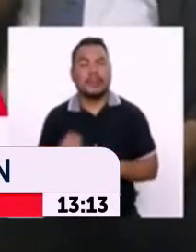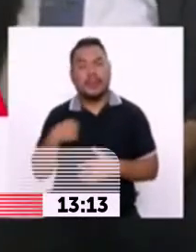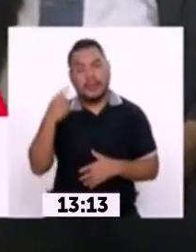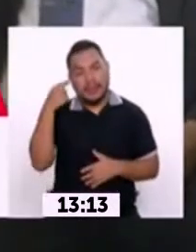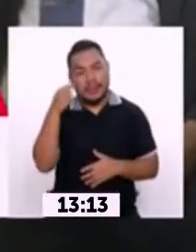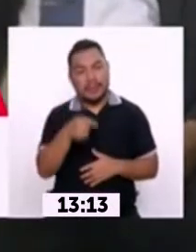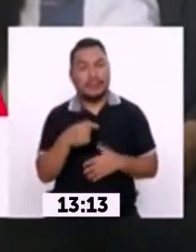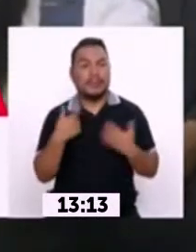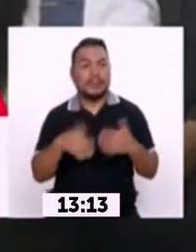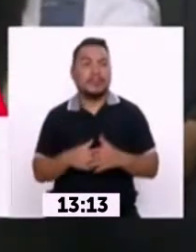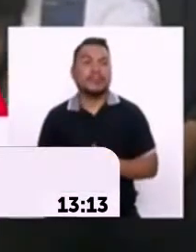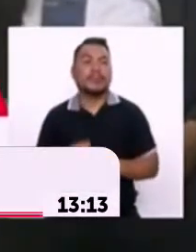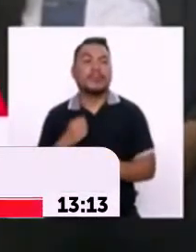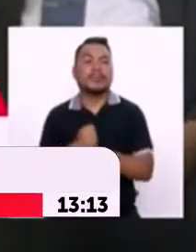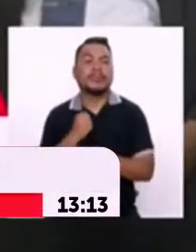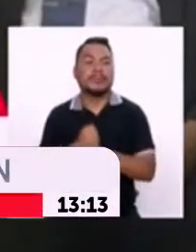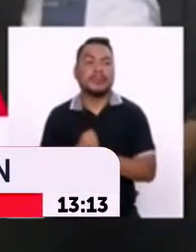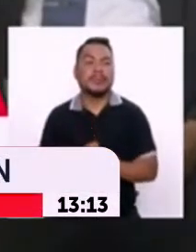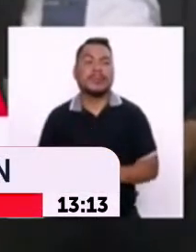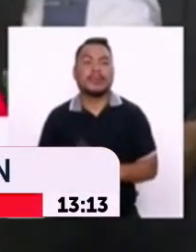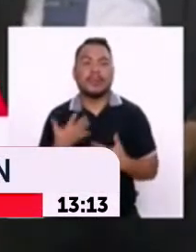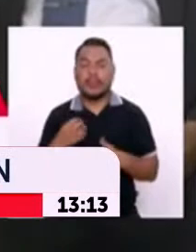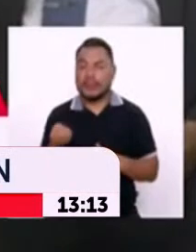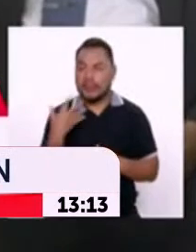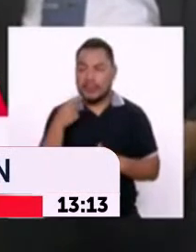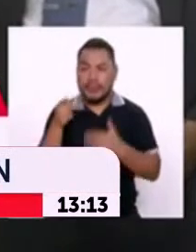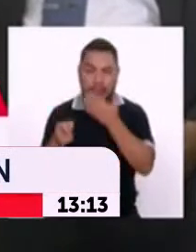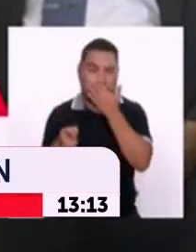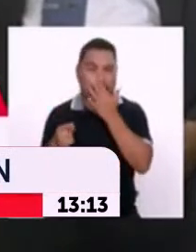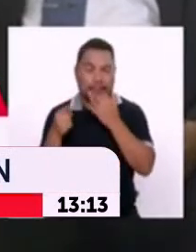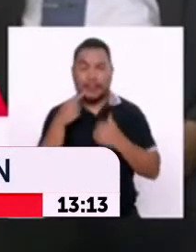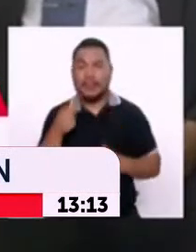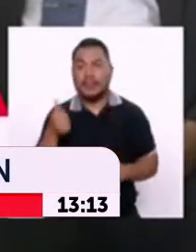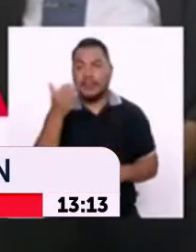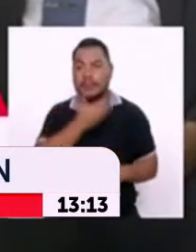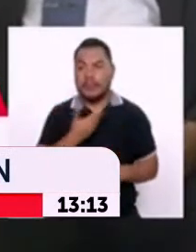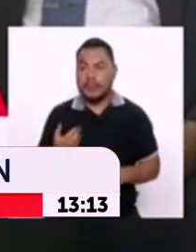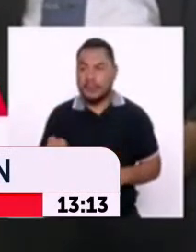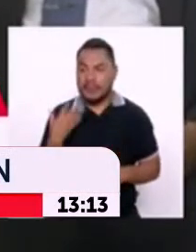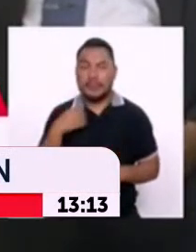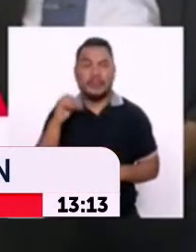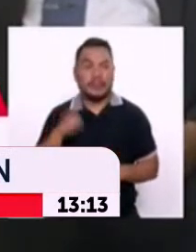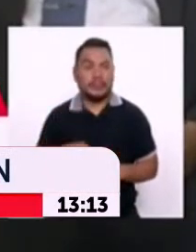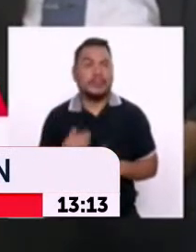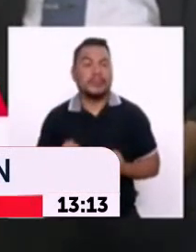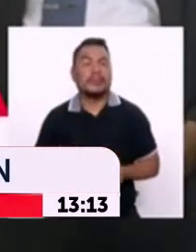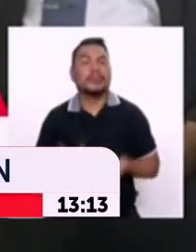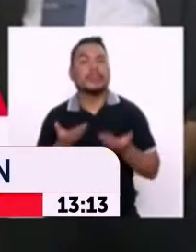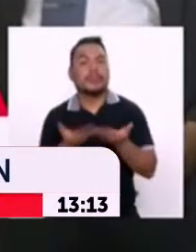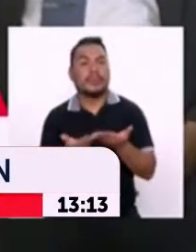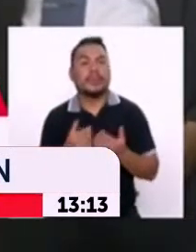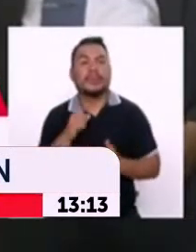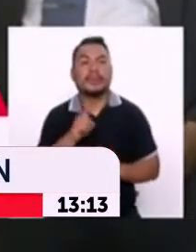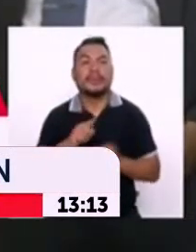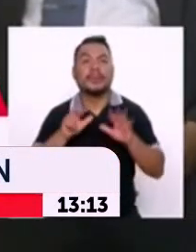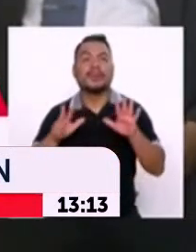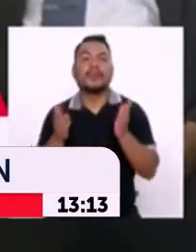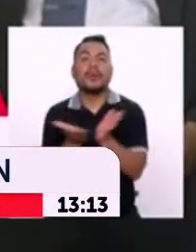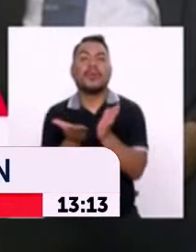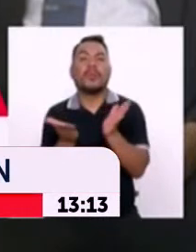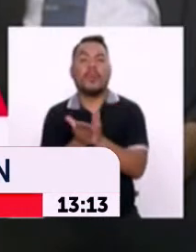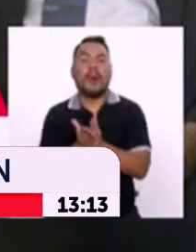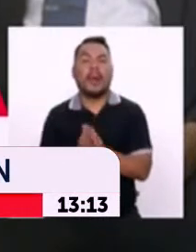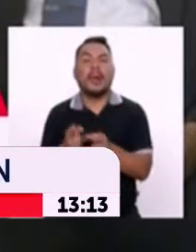ese sentido, hemos trabajado y tal como lo ha mencionado la señora presidenta, hemos entregado 18